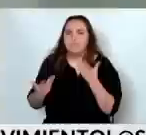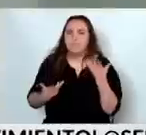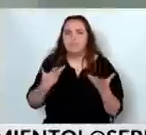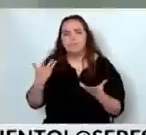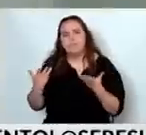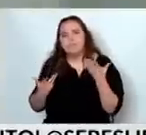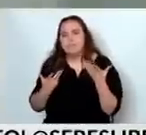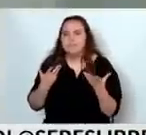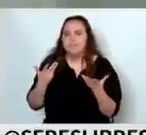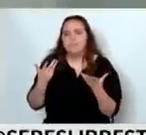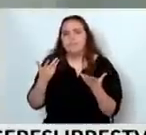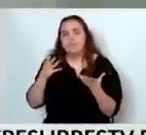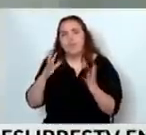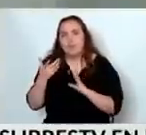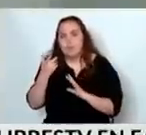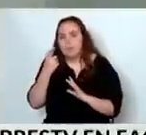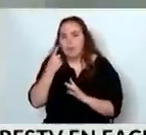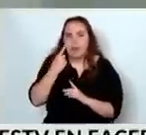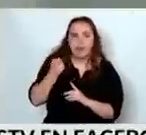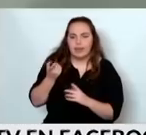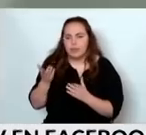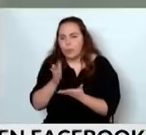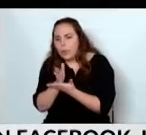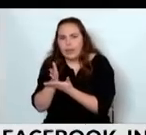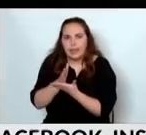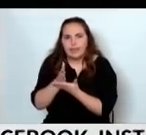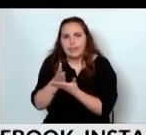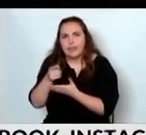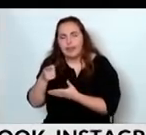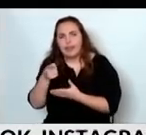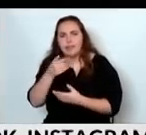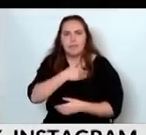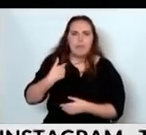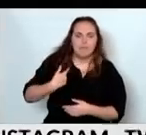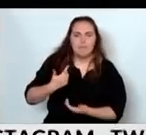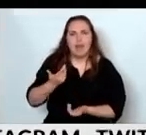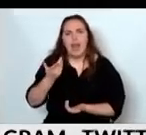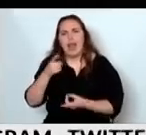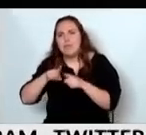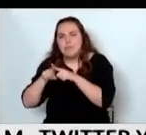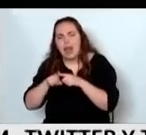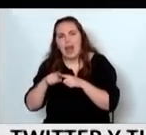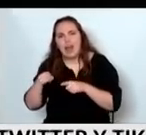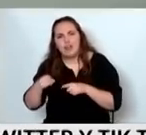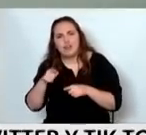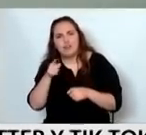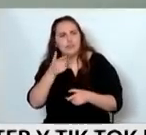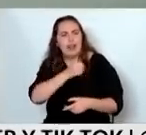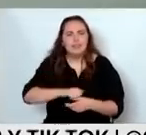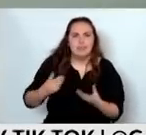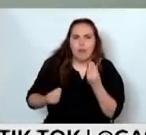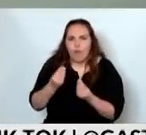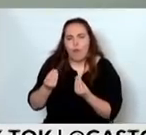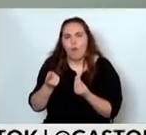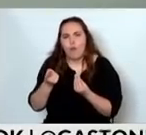la posibilidad de discernir hasta dónde lastimo, no sé, a mi mamá, a mis hermanos. No existe eso. No, por eso. ¿En qué